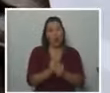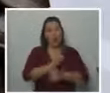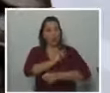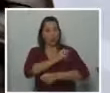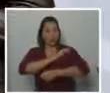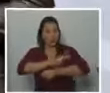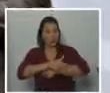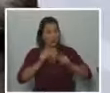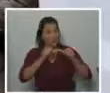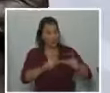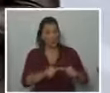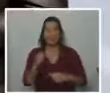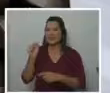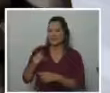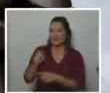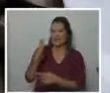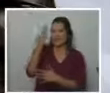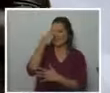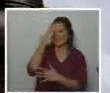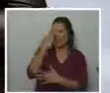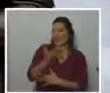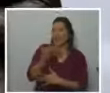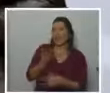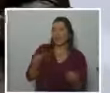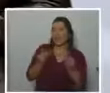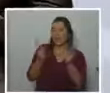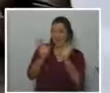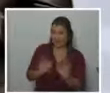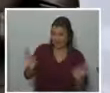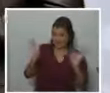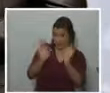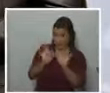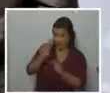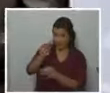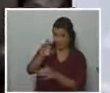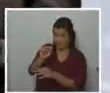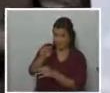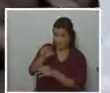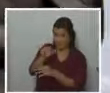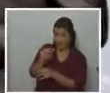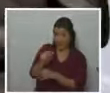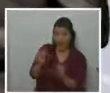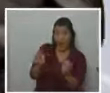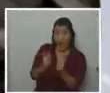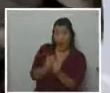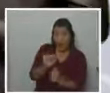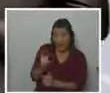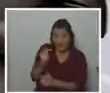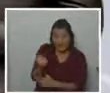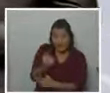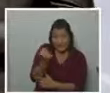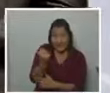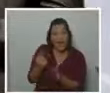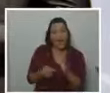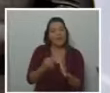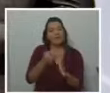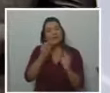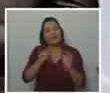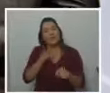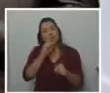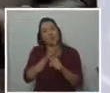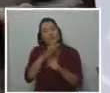continuamos. ¿Sabes? Así es. ¿Sabe qué es lo importante, doña María? Con esos platitas, que a veces se cumplen sueños, cosas importantes que a veces uno tenía